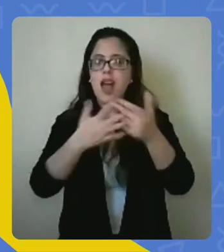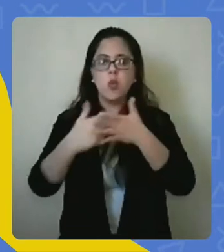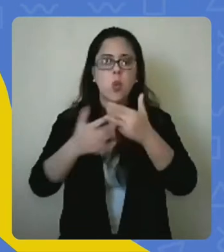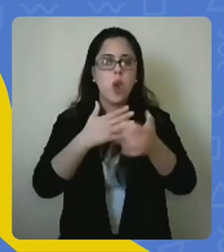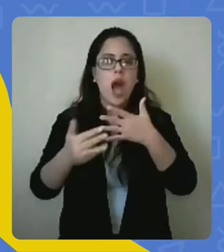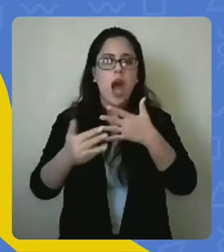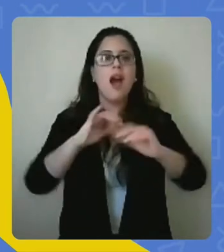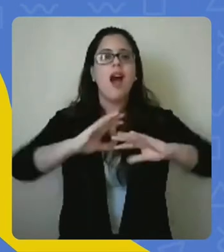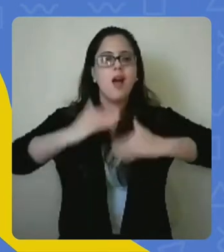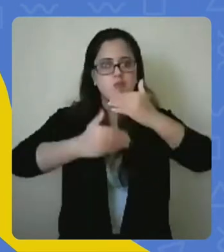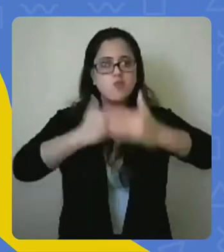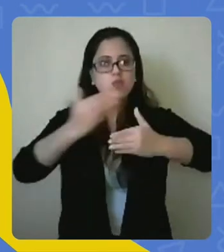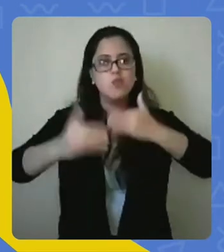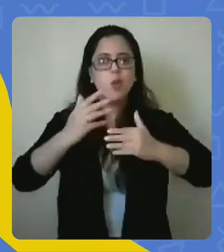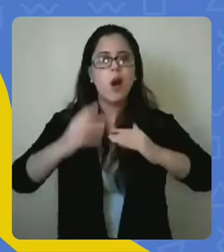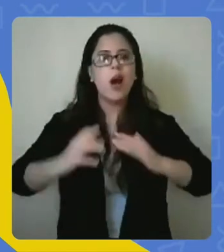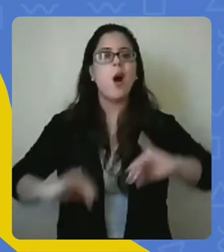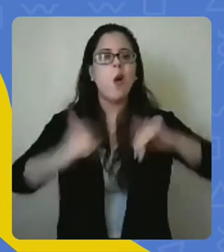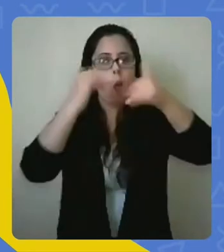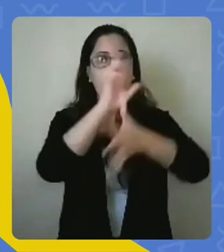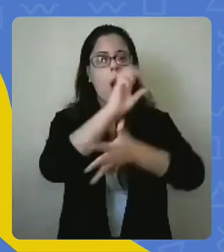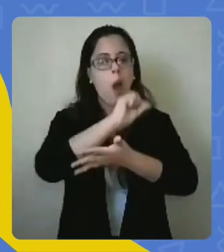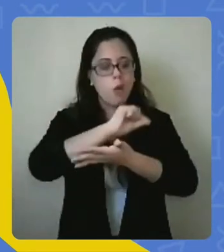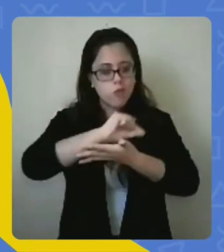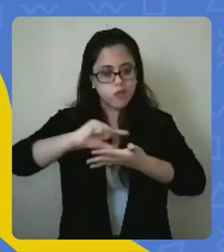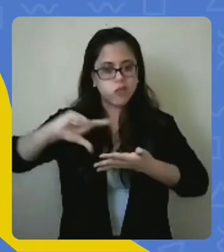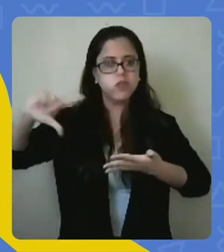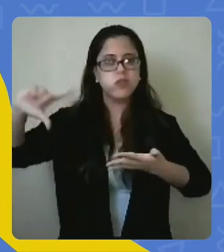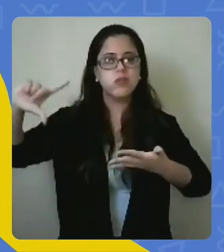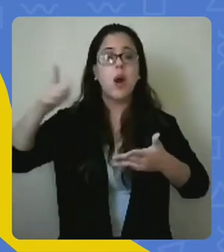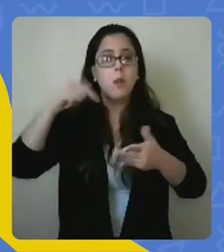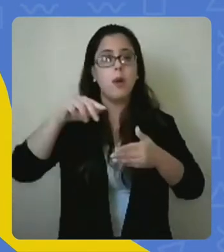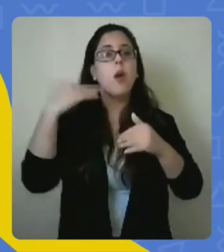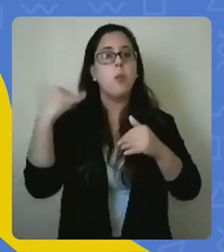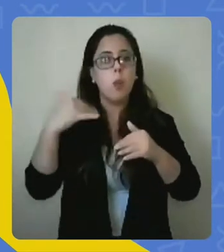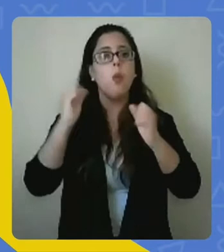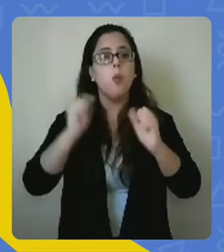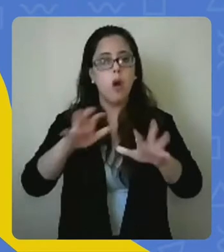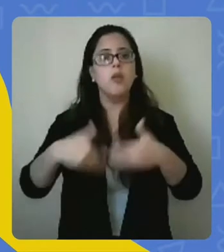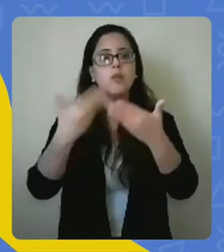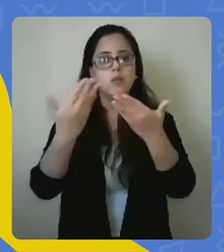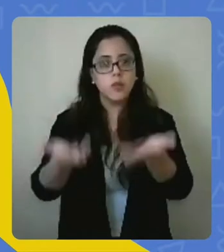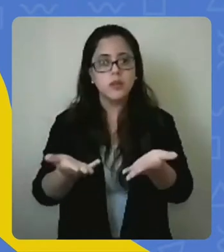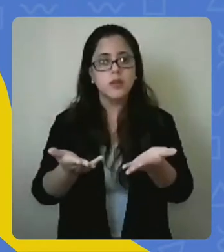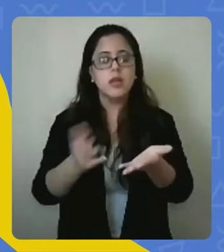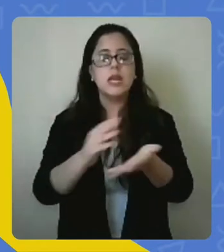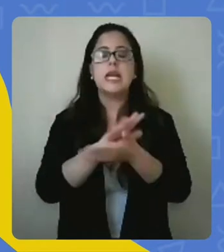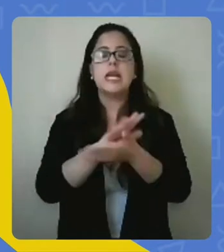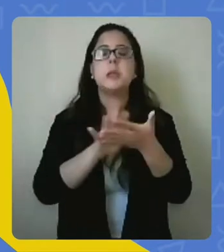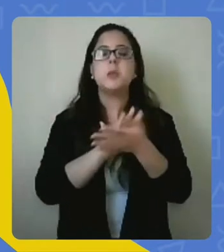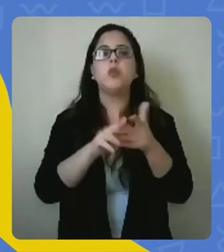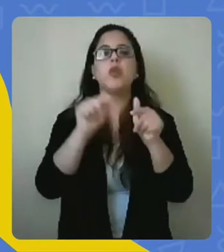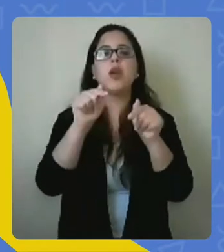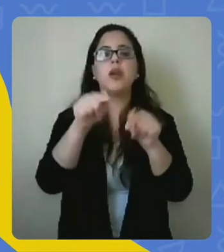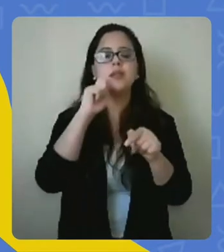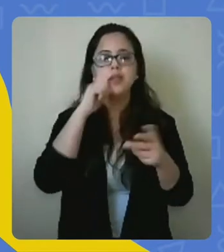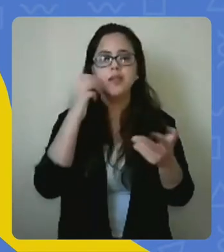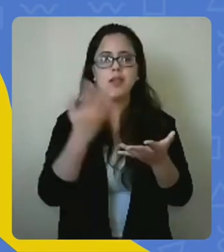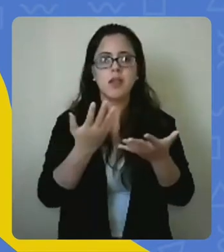juego, pero que es importante que puedan darse, ¿sí? Que tienen que ver con que sea, con que lo que se